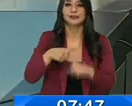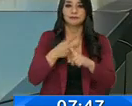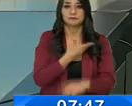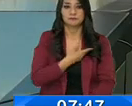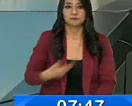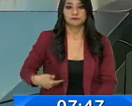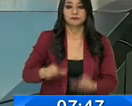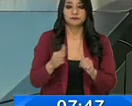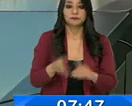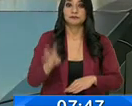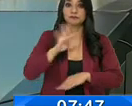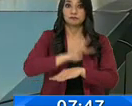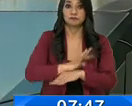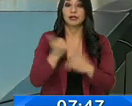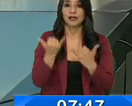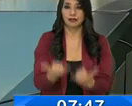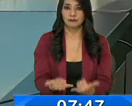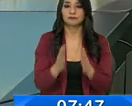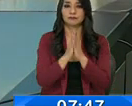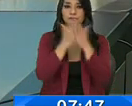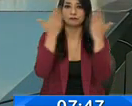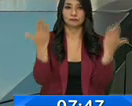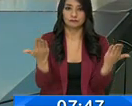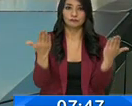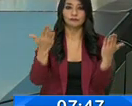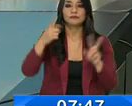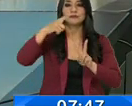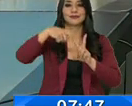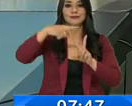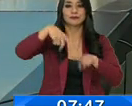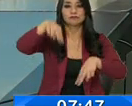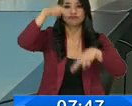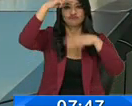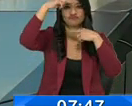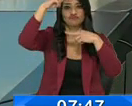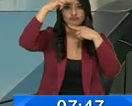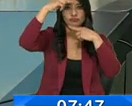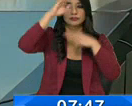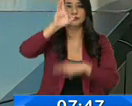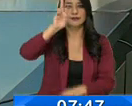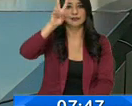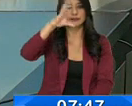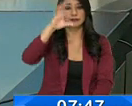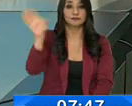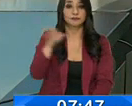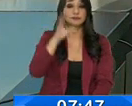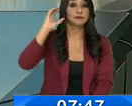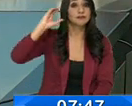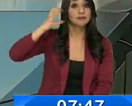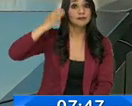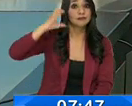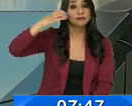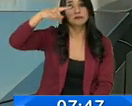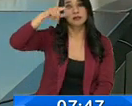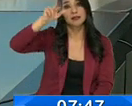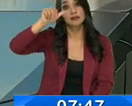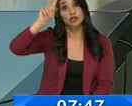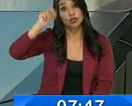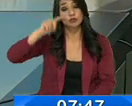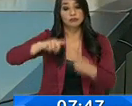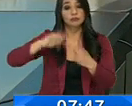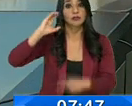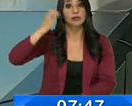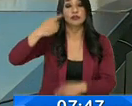Asamblea Nacional, aquí en el noticiero El Comercio TV a través de Televicentro. En las radios, Platinum FM y Radio